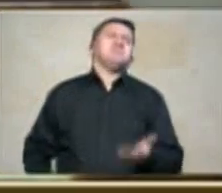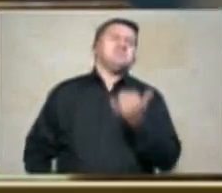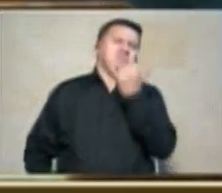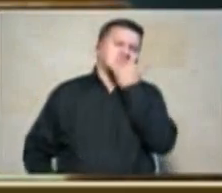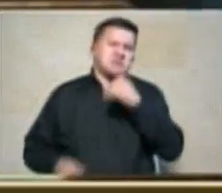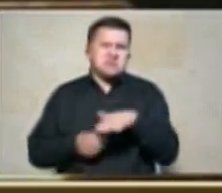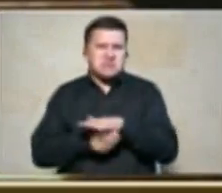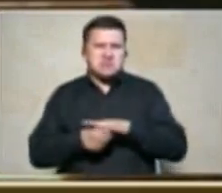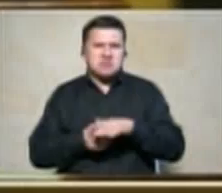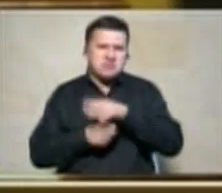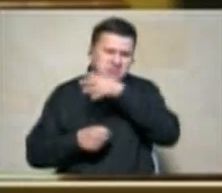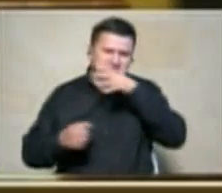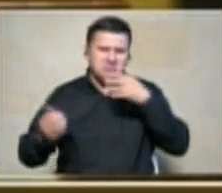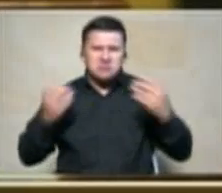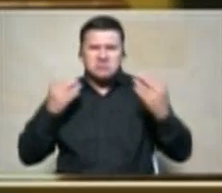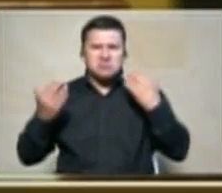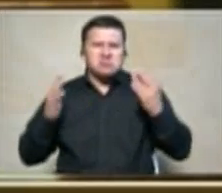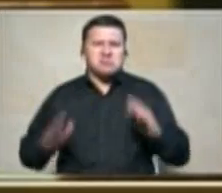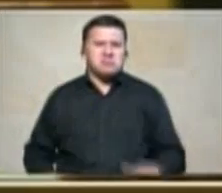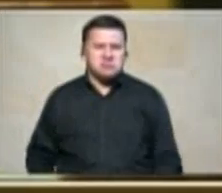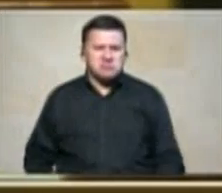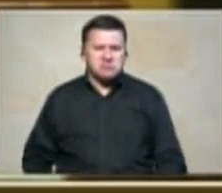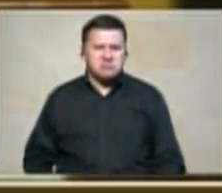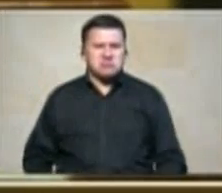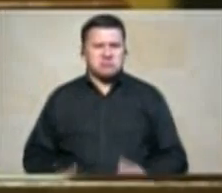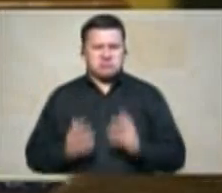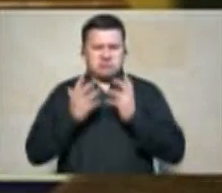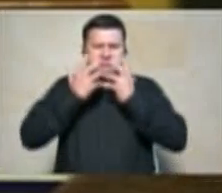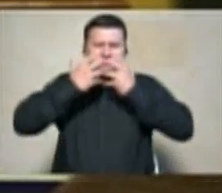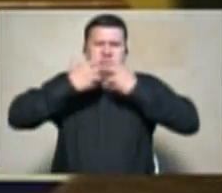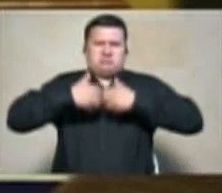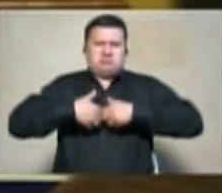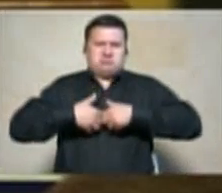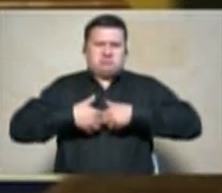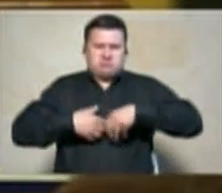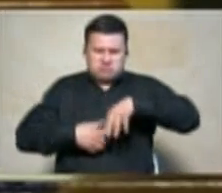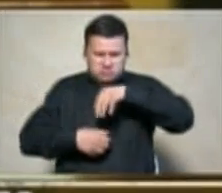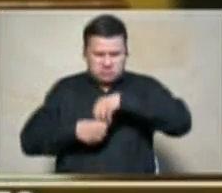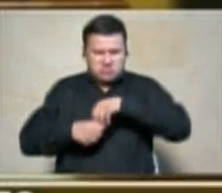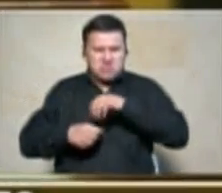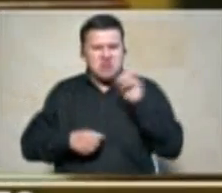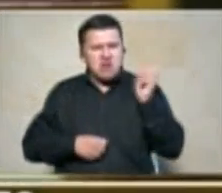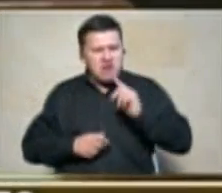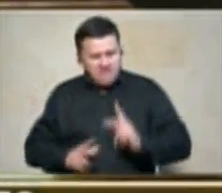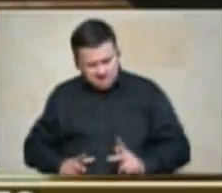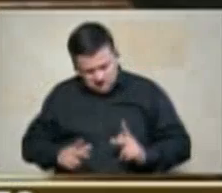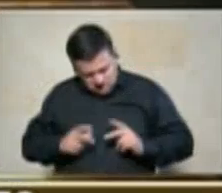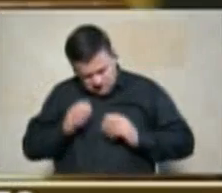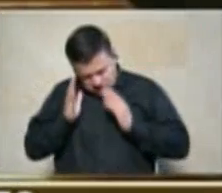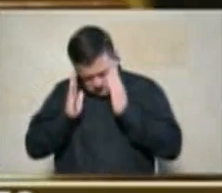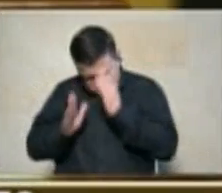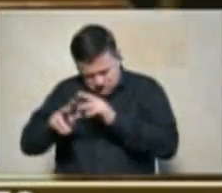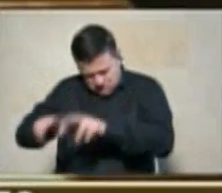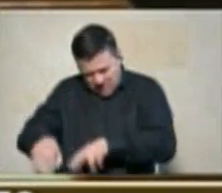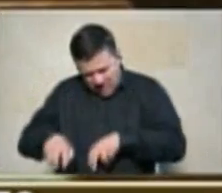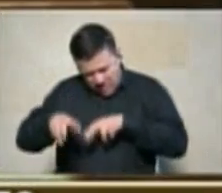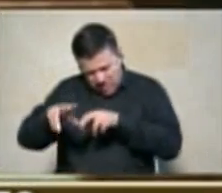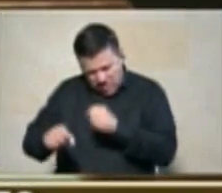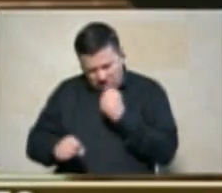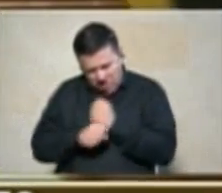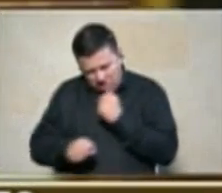campo que ha dedicado su vida a cultivarlo, a crecerlo, a organizarlo, a enamorar a sus